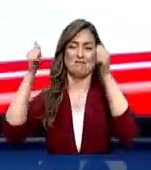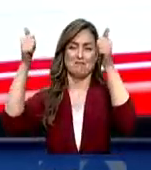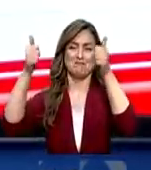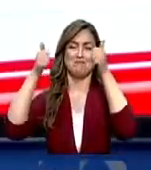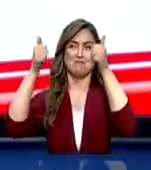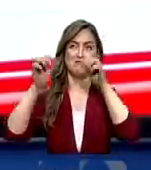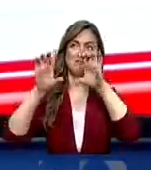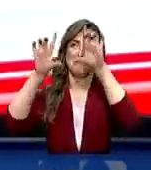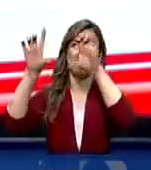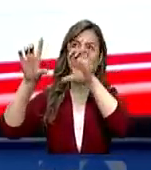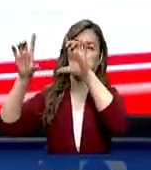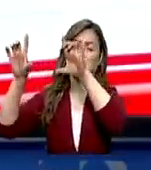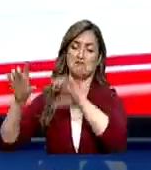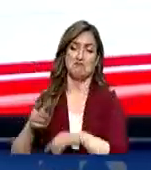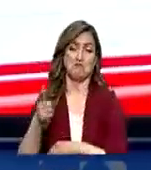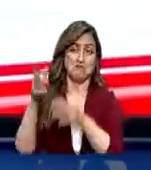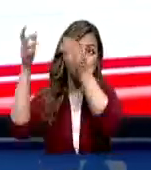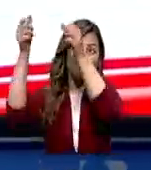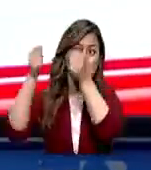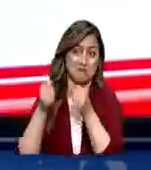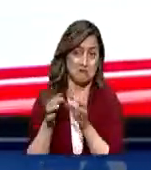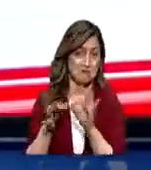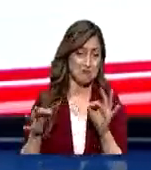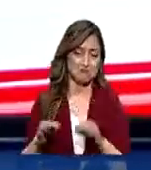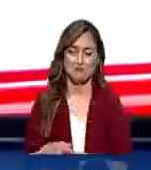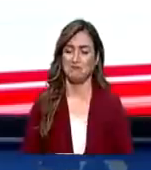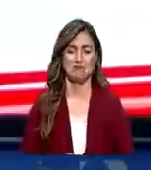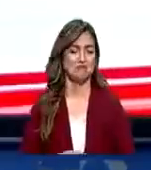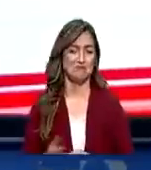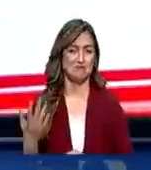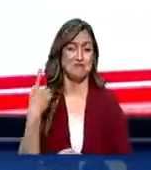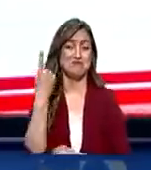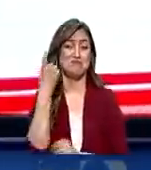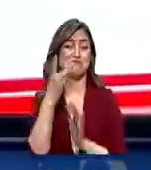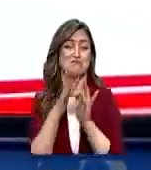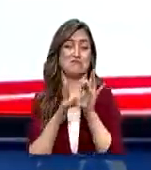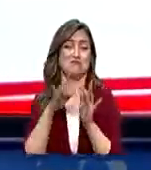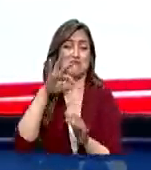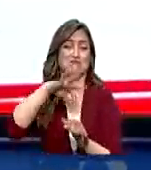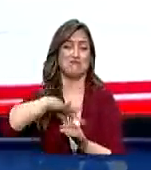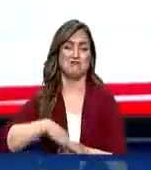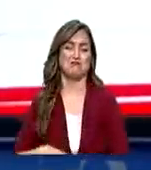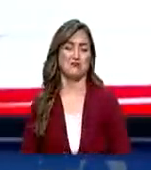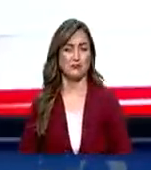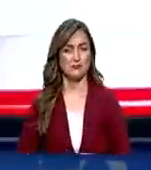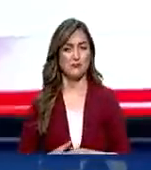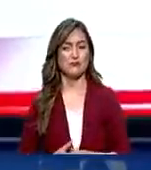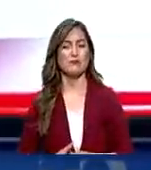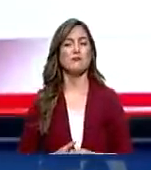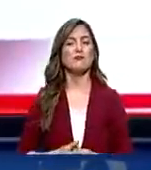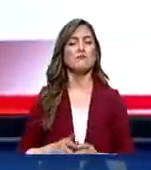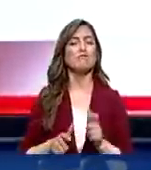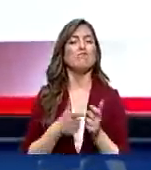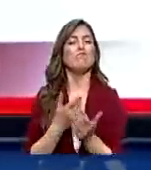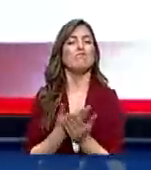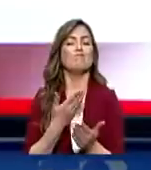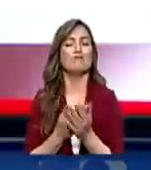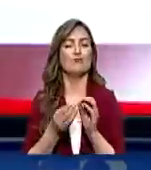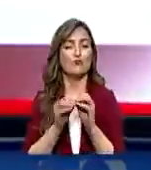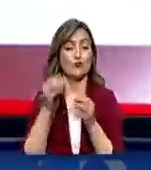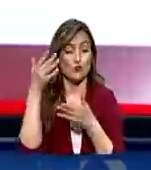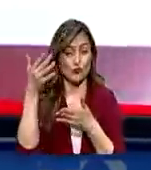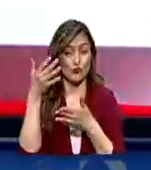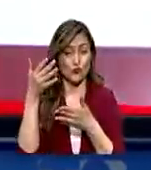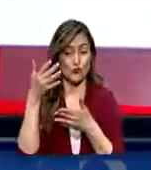retirada pese a que las elecciones fueron el 11 de abril. La ciudadanía se pregunta por qué no se exige a los partidos políticos que se retire la